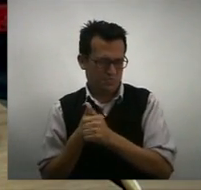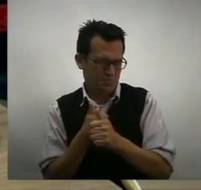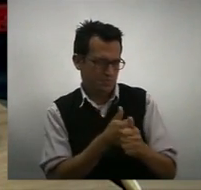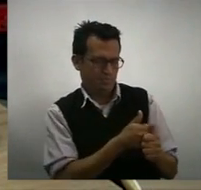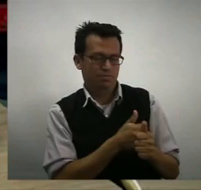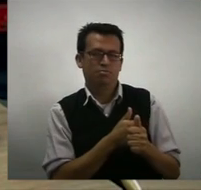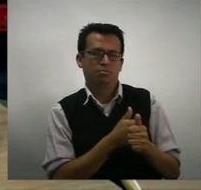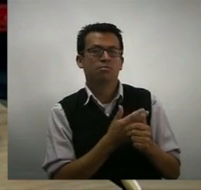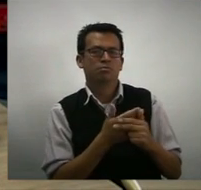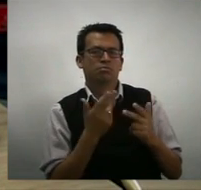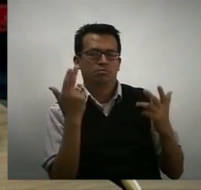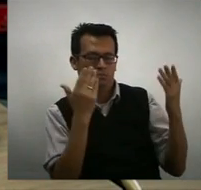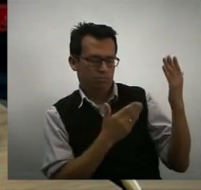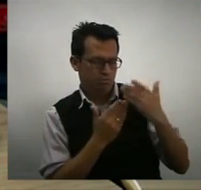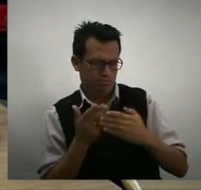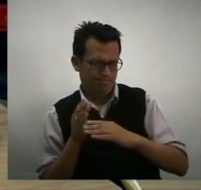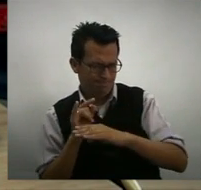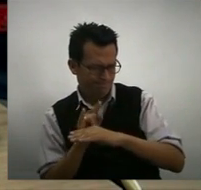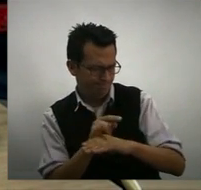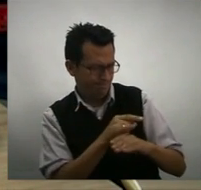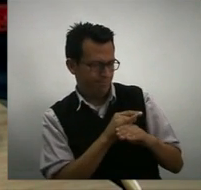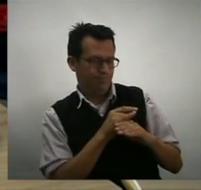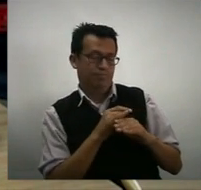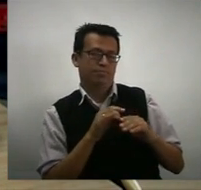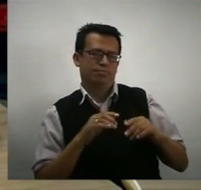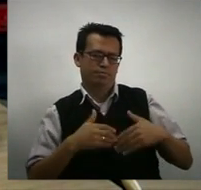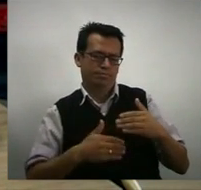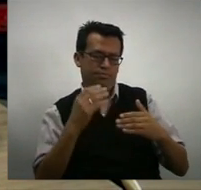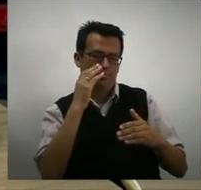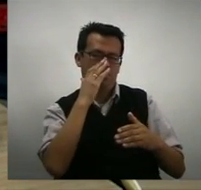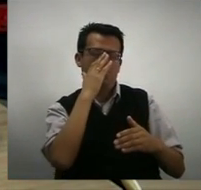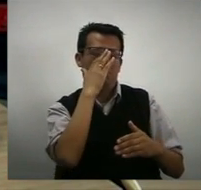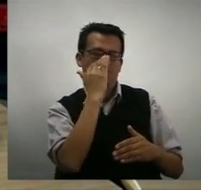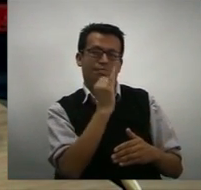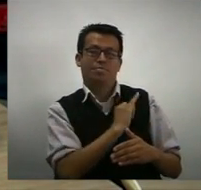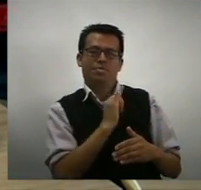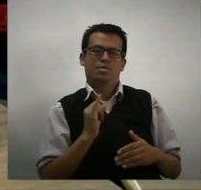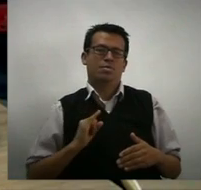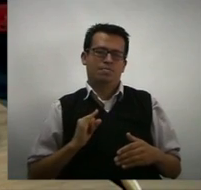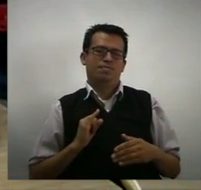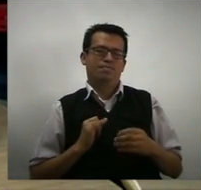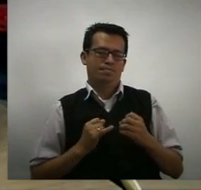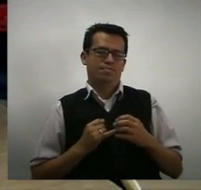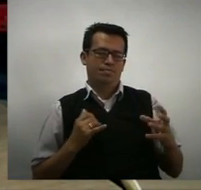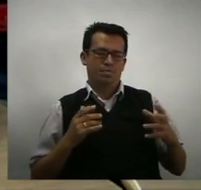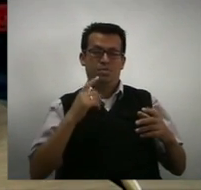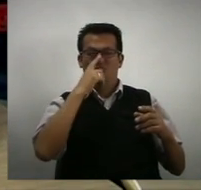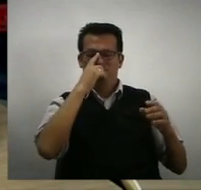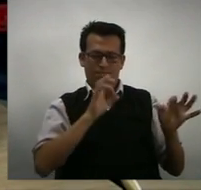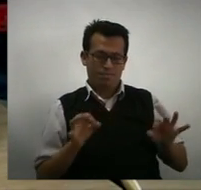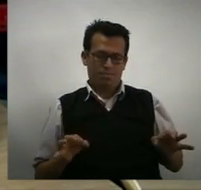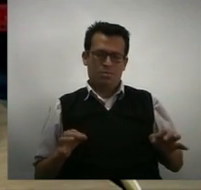y capturados por diagramas racionalizados, administración de los individuos. Toda una carga discursiva que somete al cuerpo, los gestos,